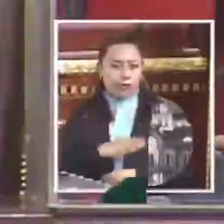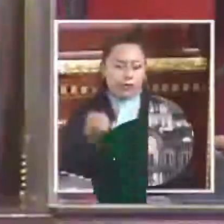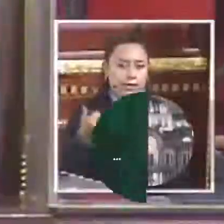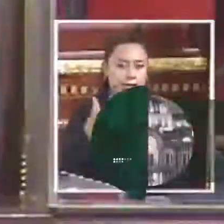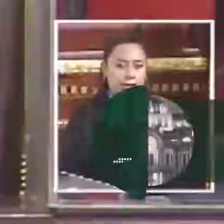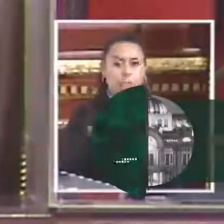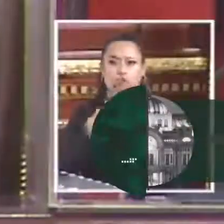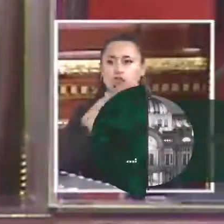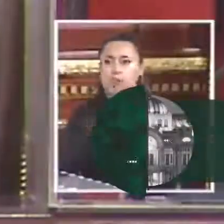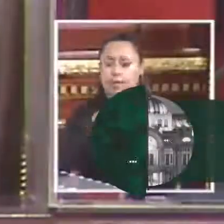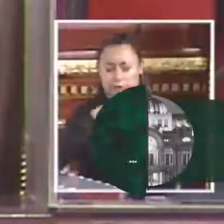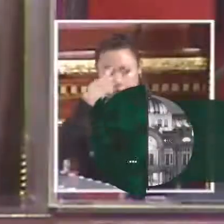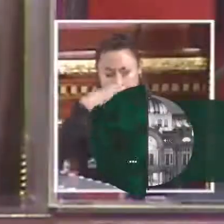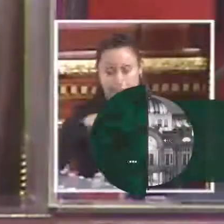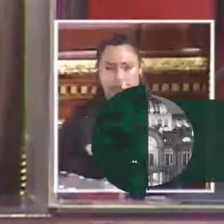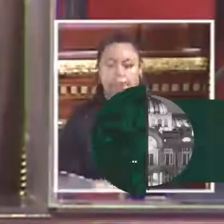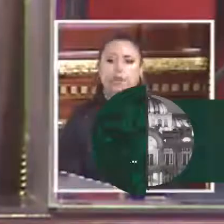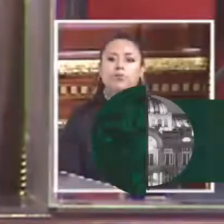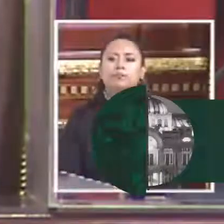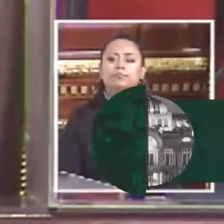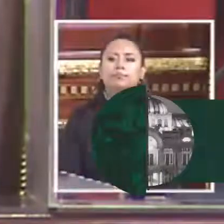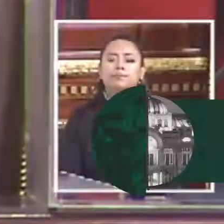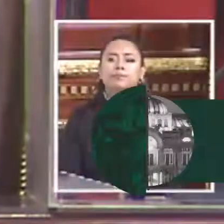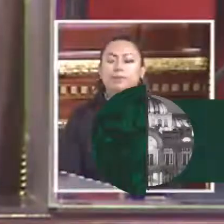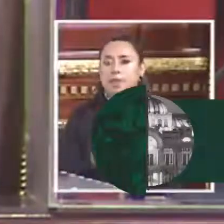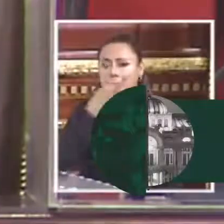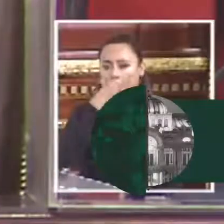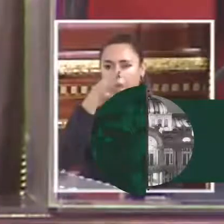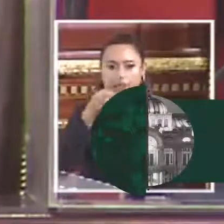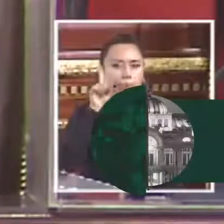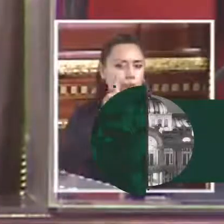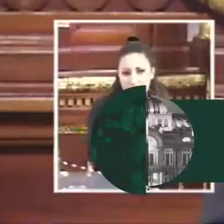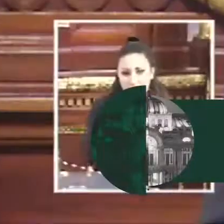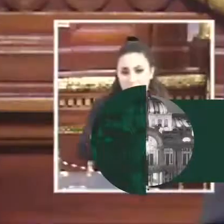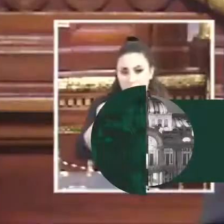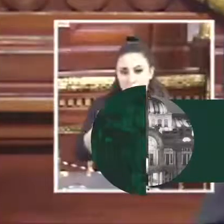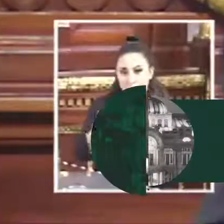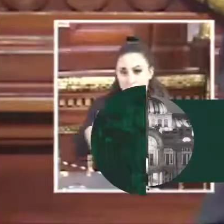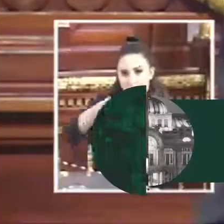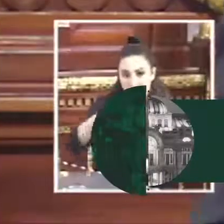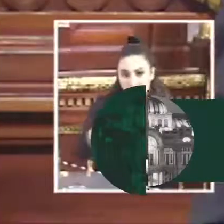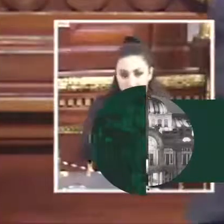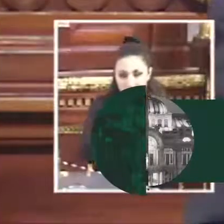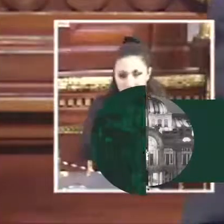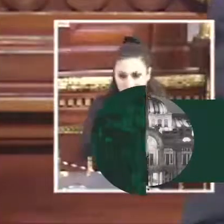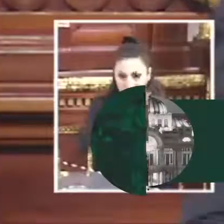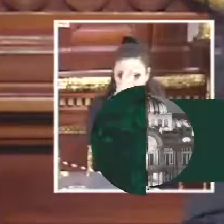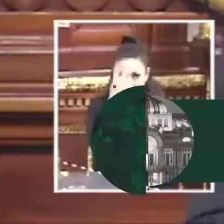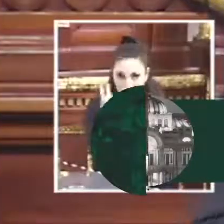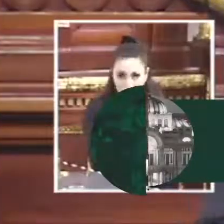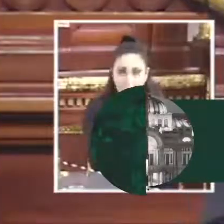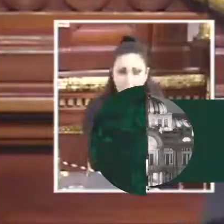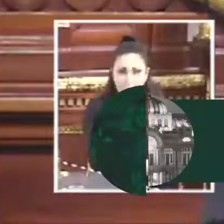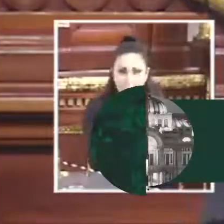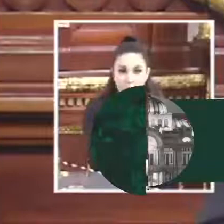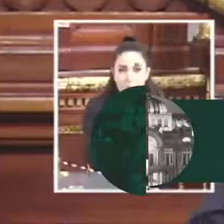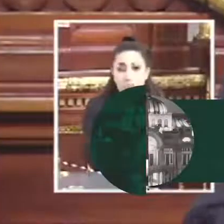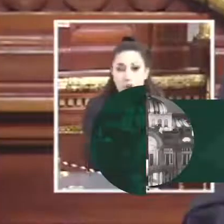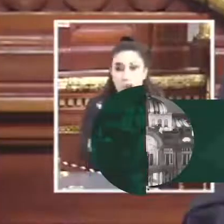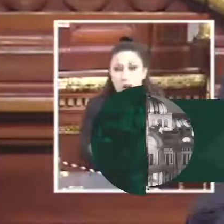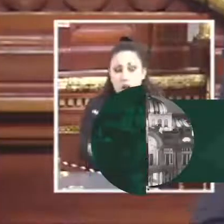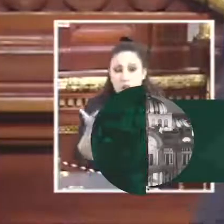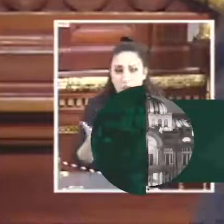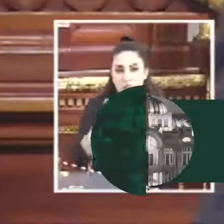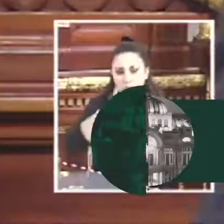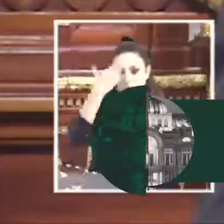El Congreso Capitalino ratificó la designación presentada por el Pleno del Tribunal de Justicia Administrativa de la Ciudad de México a favor del